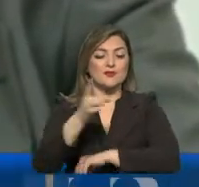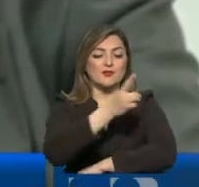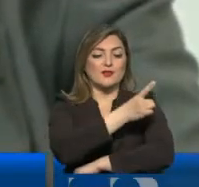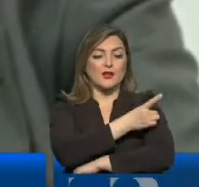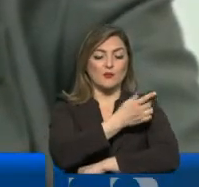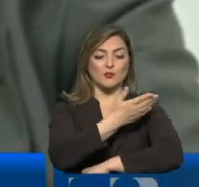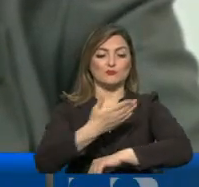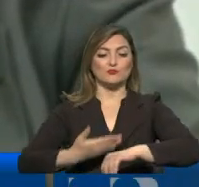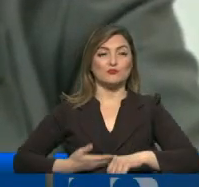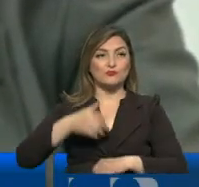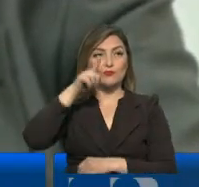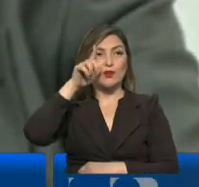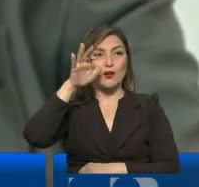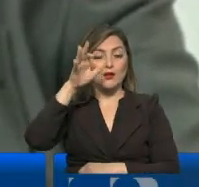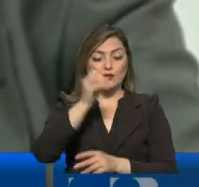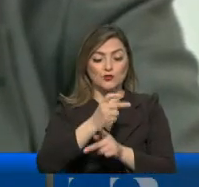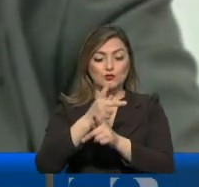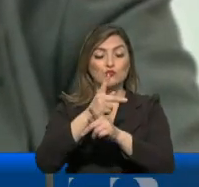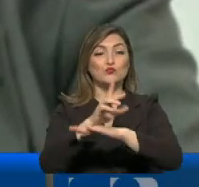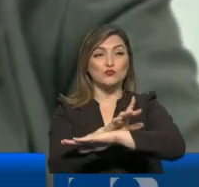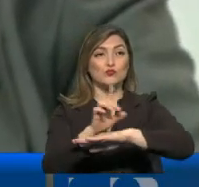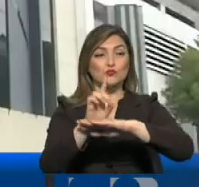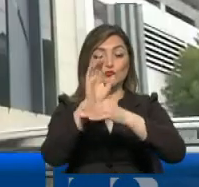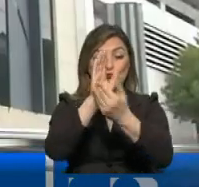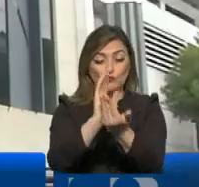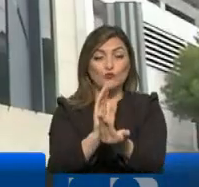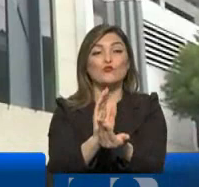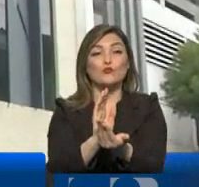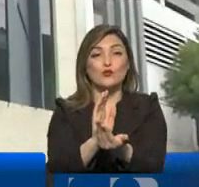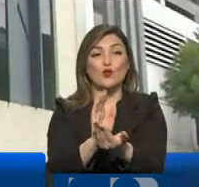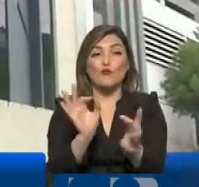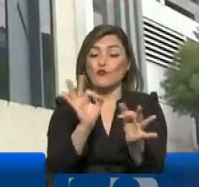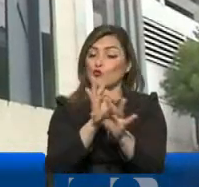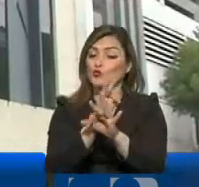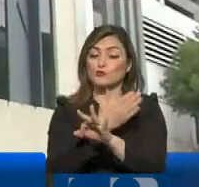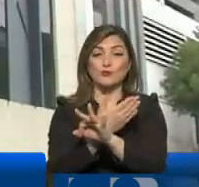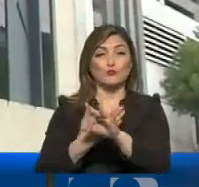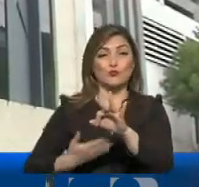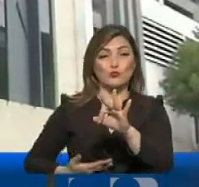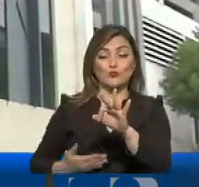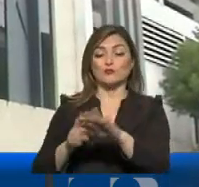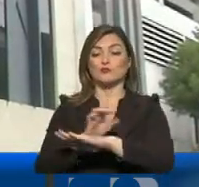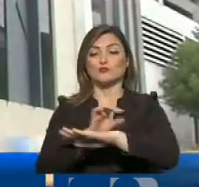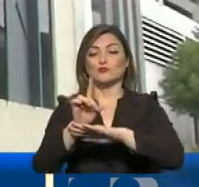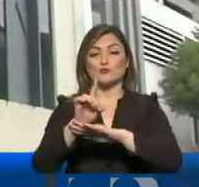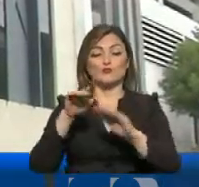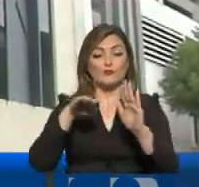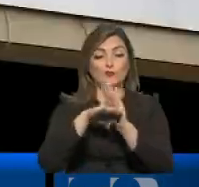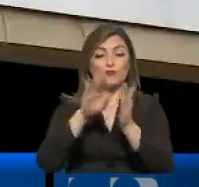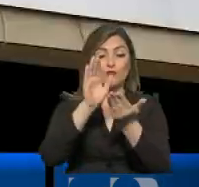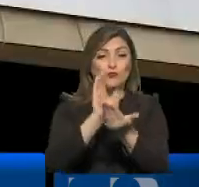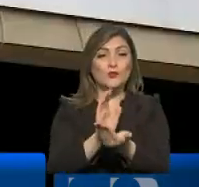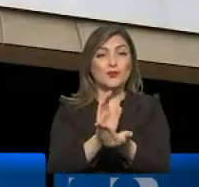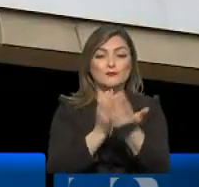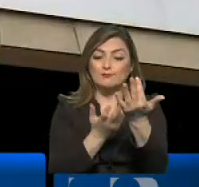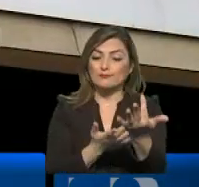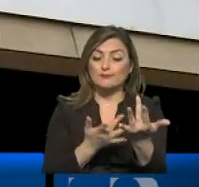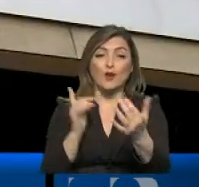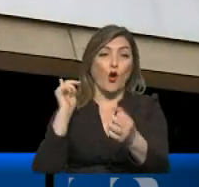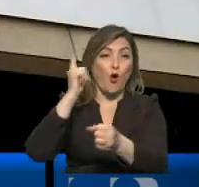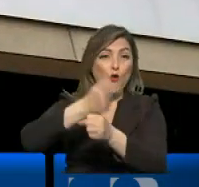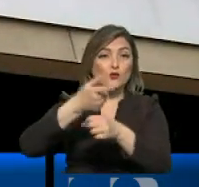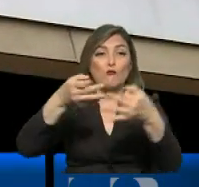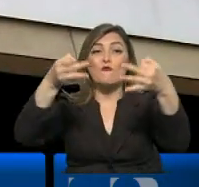del presidente Lazo en el Consejo Directivo del IES y que además cumple funciones de presidente del directorio del BIES, está a la espera del decreto